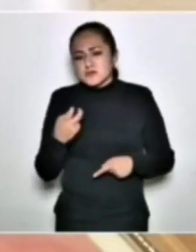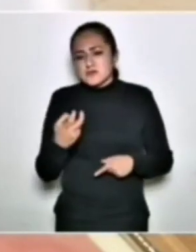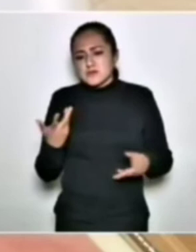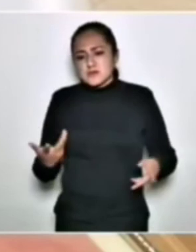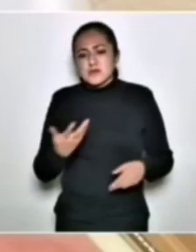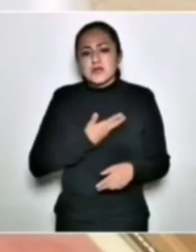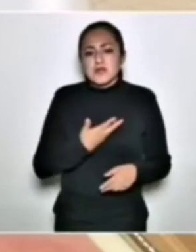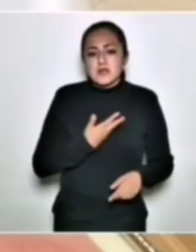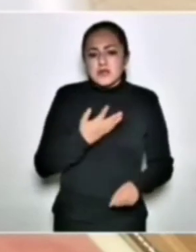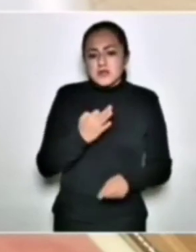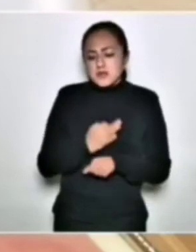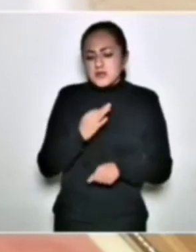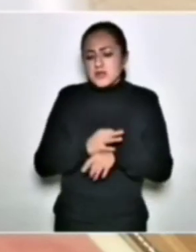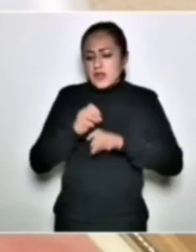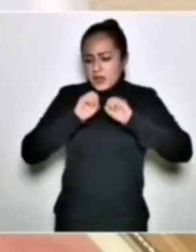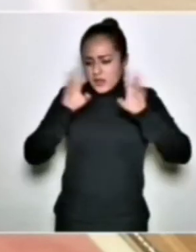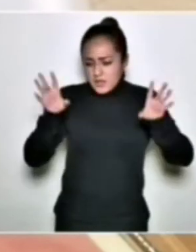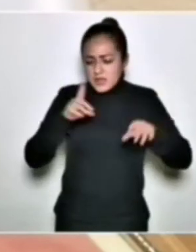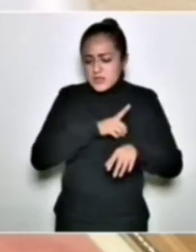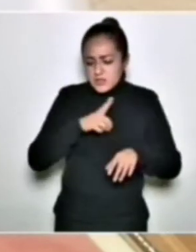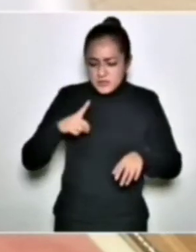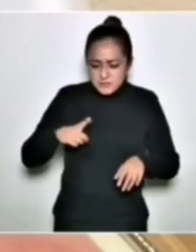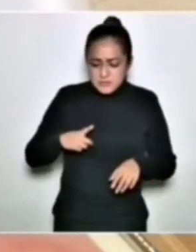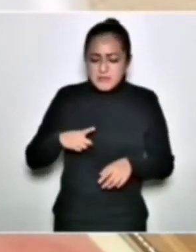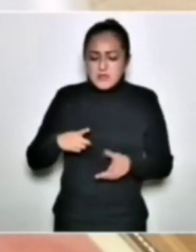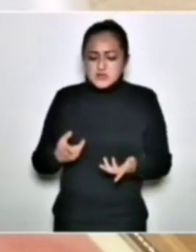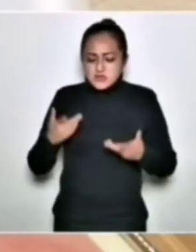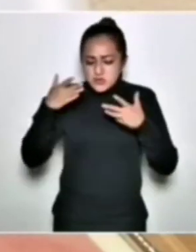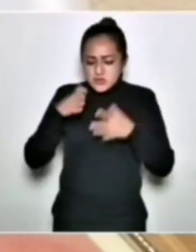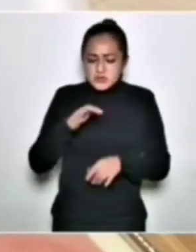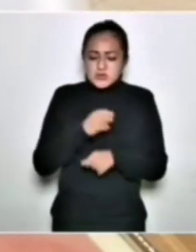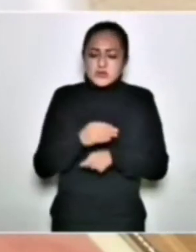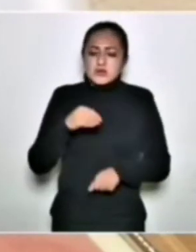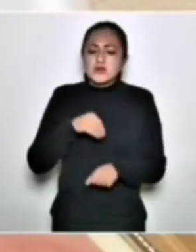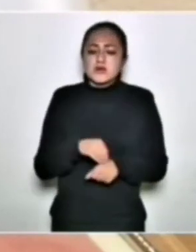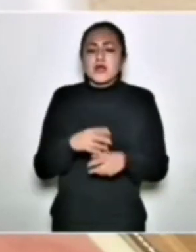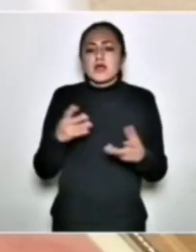pues tendrán que hacer su aclaración sobre la imputación que se les haga.